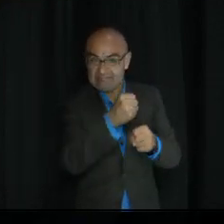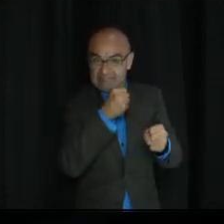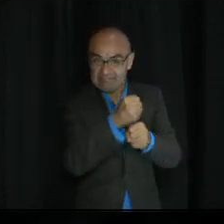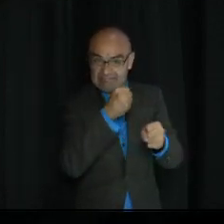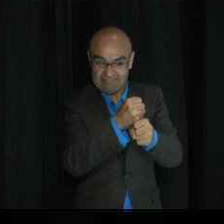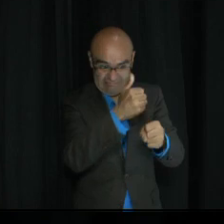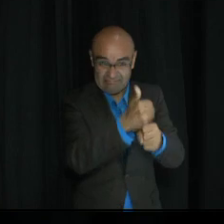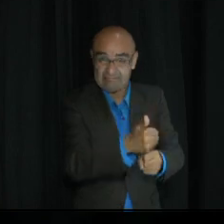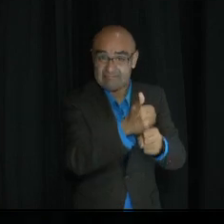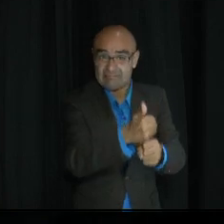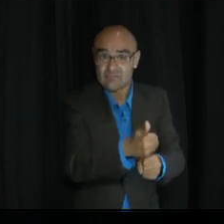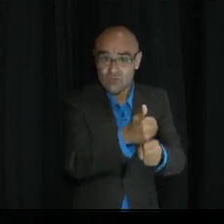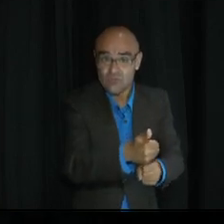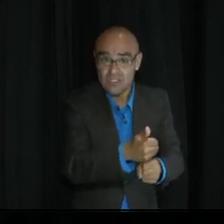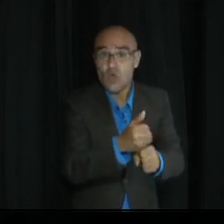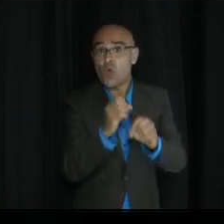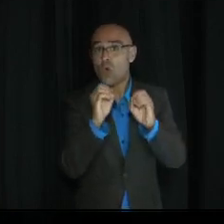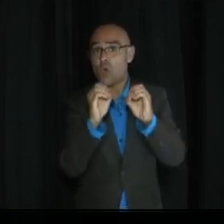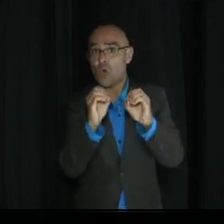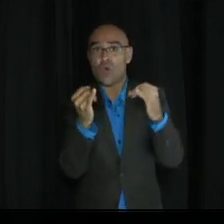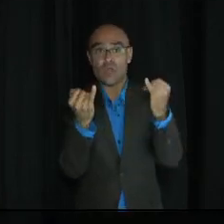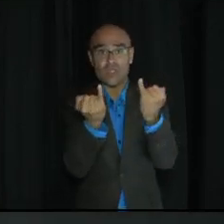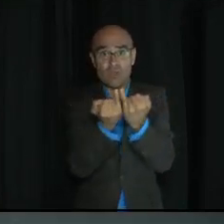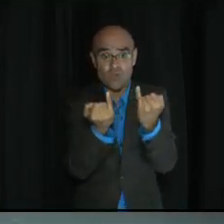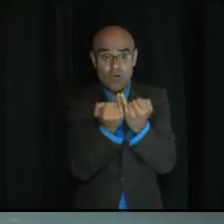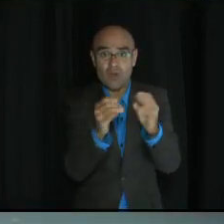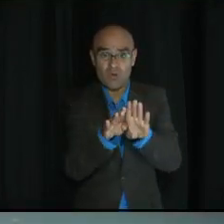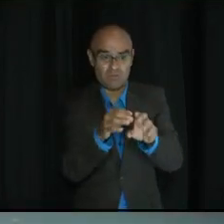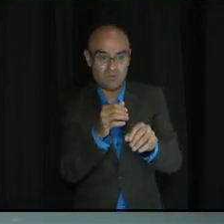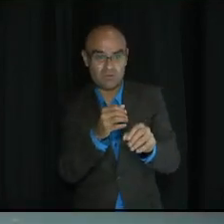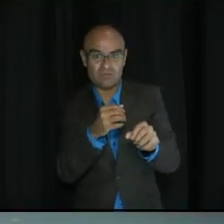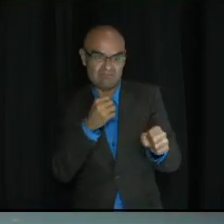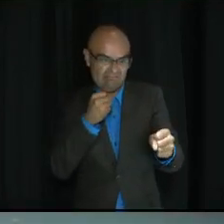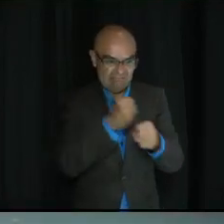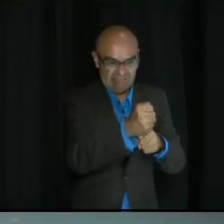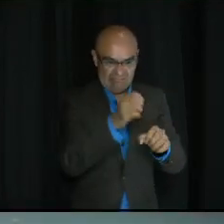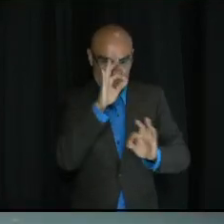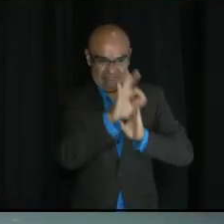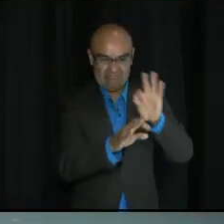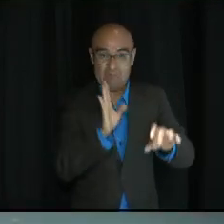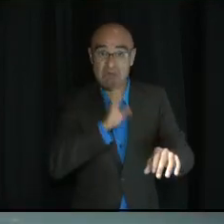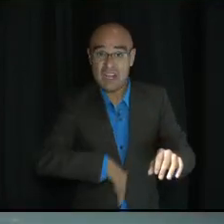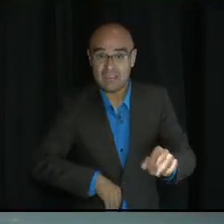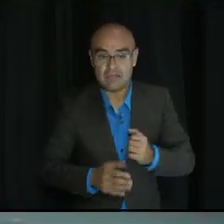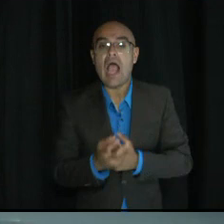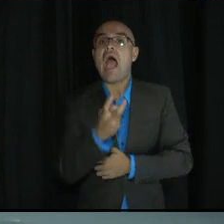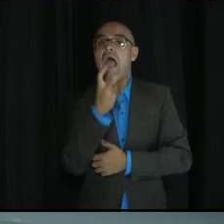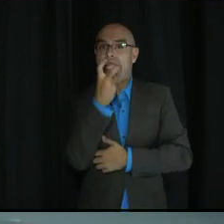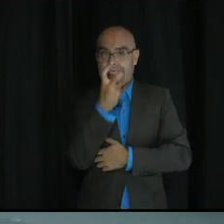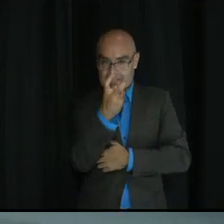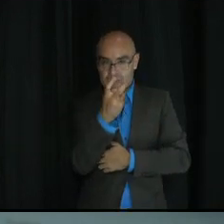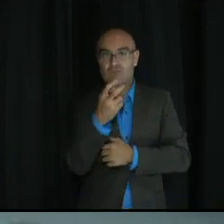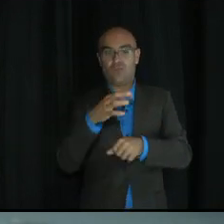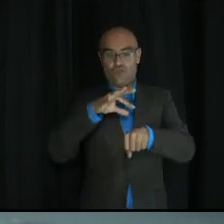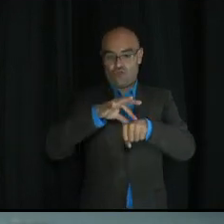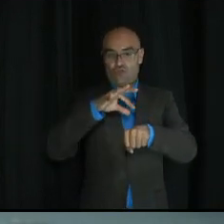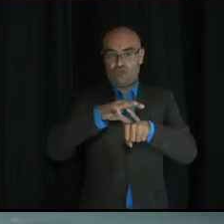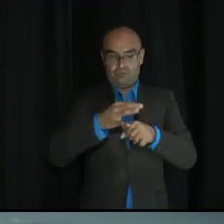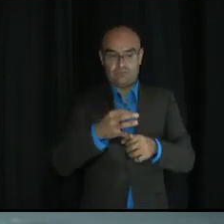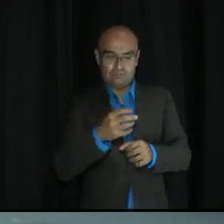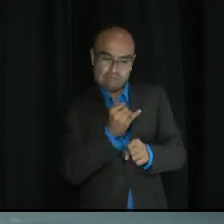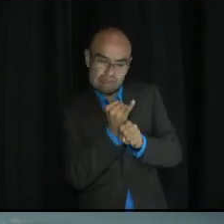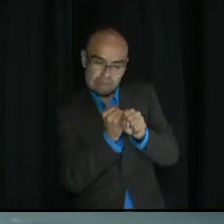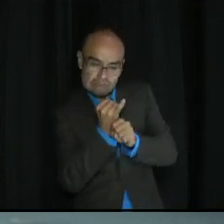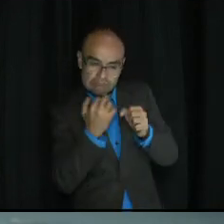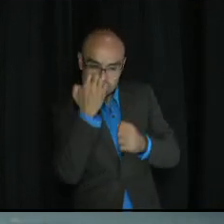ese ejemplar, si es objeto o no de maltrato. Ajá. Esto, pues como lo digo, no solamente tiene que ver con el